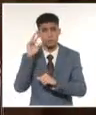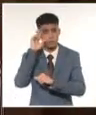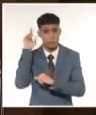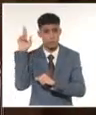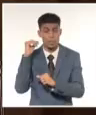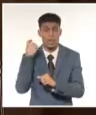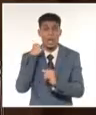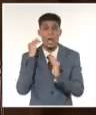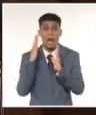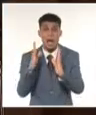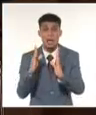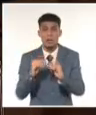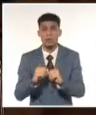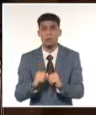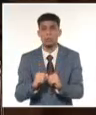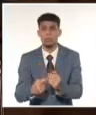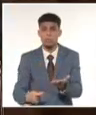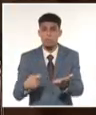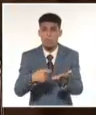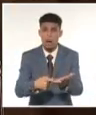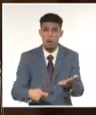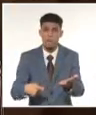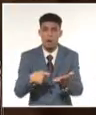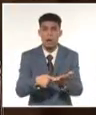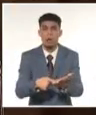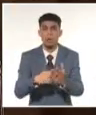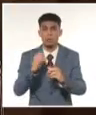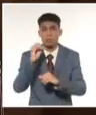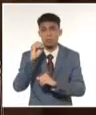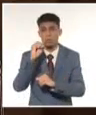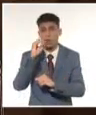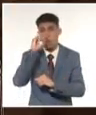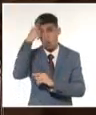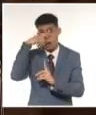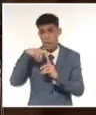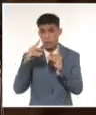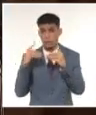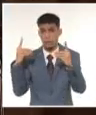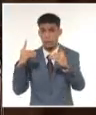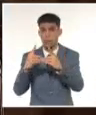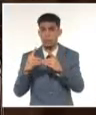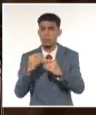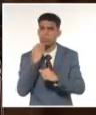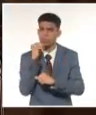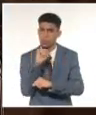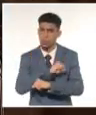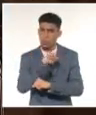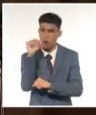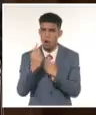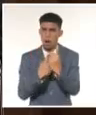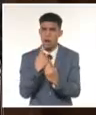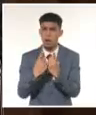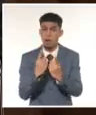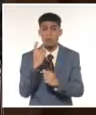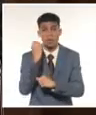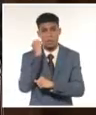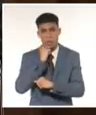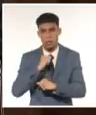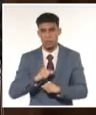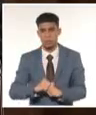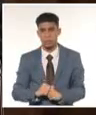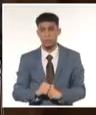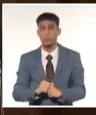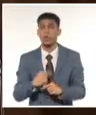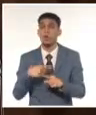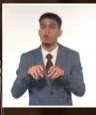marcado déficit fiscal. Nos propusimos contener su incremento y reducirlo, y lo logramos. Ahí hay otro ejemplo de esa